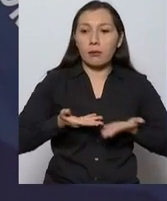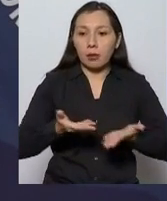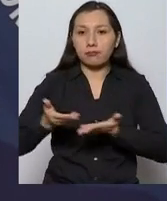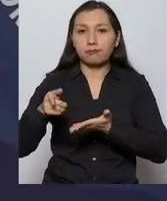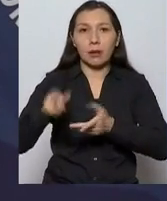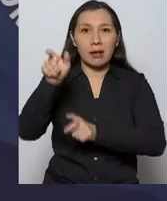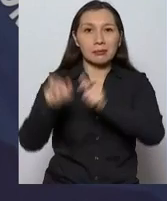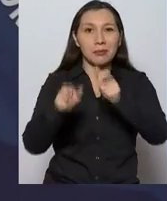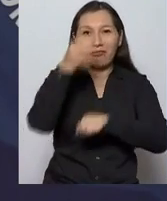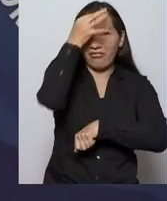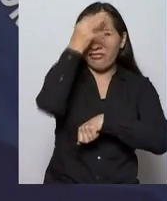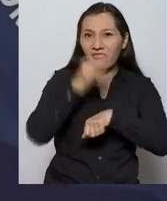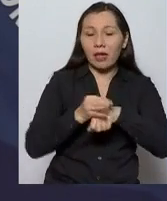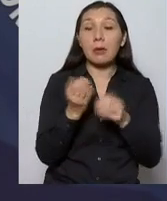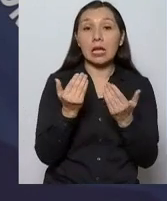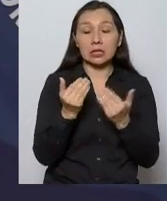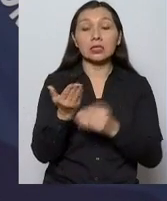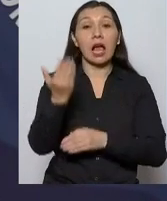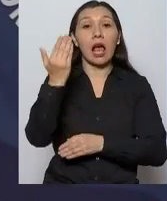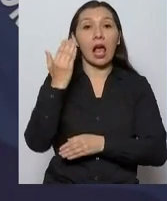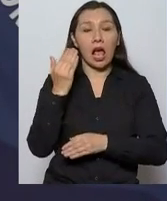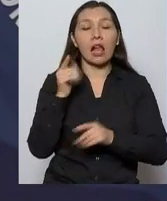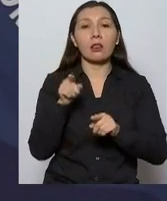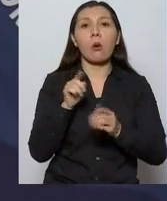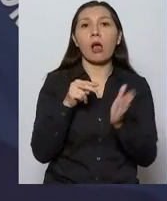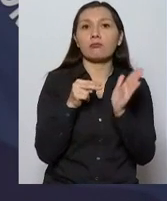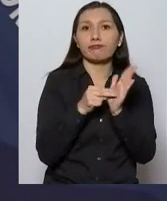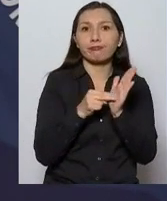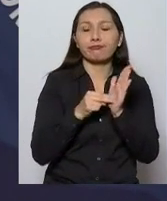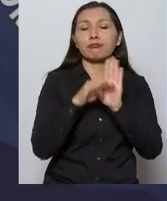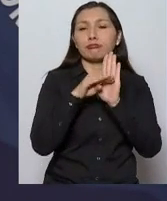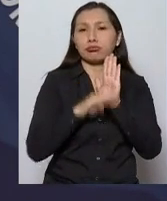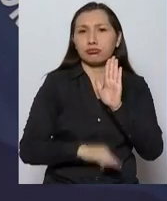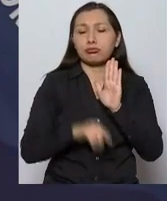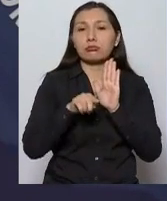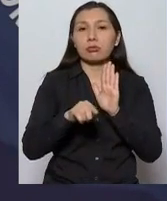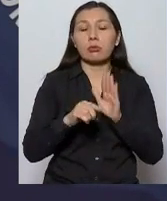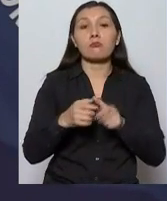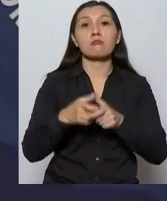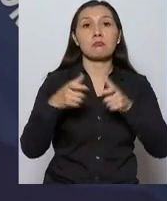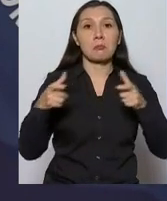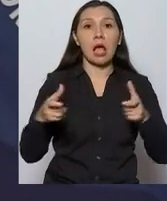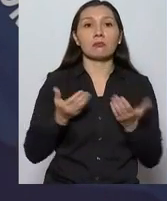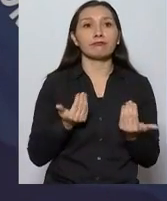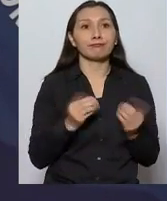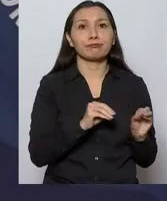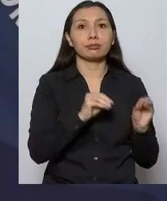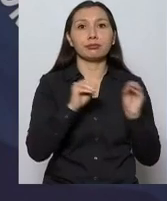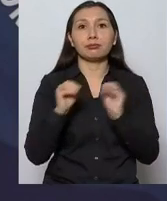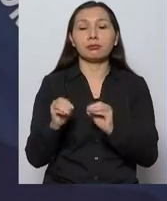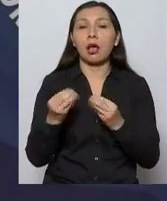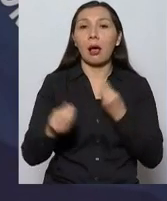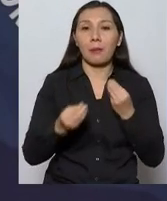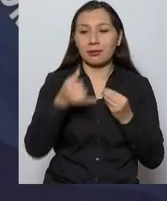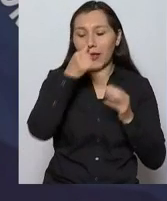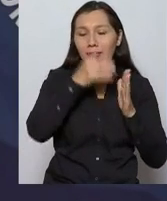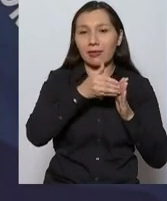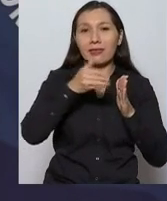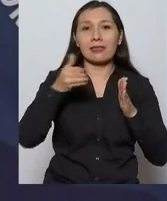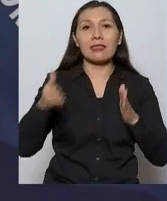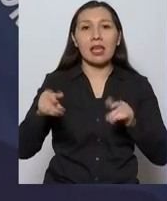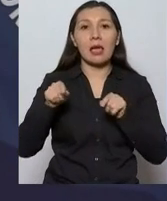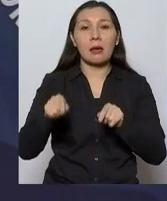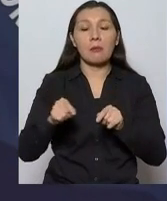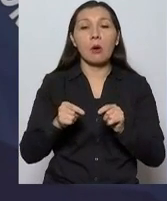de las personas que han estado en espera producto de esta, o que han aumentado su espera durante este periodo